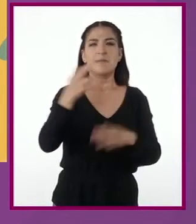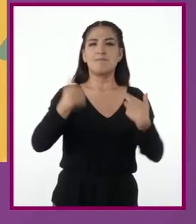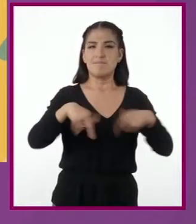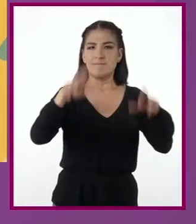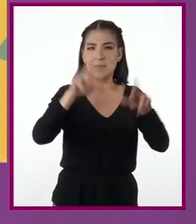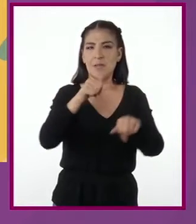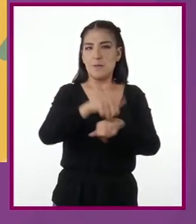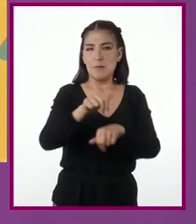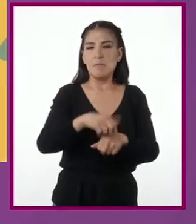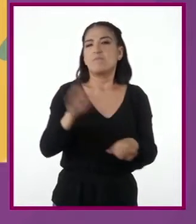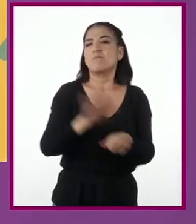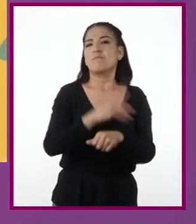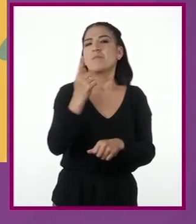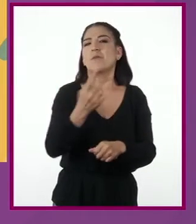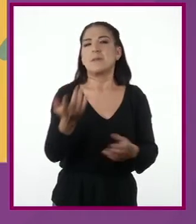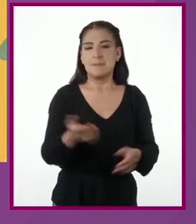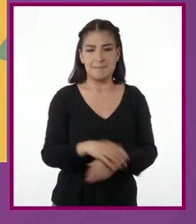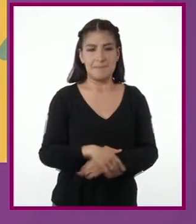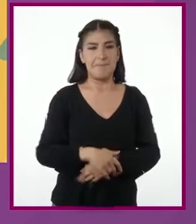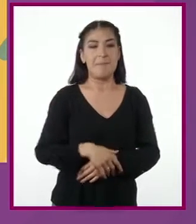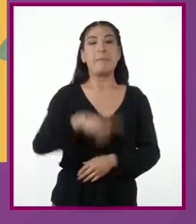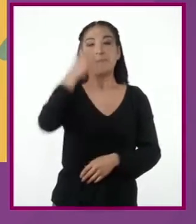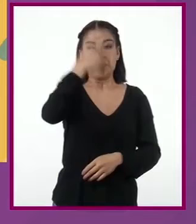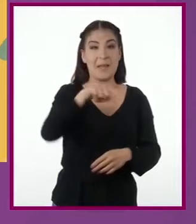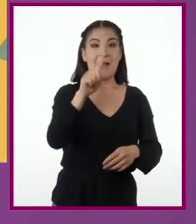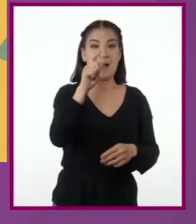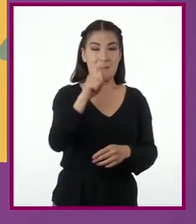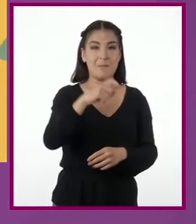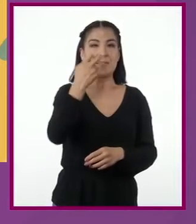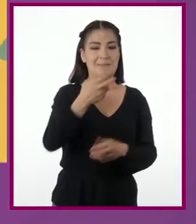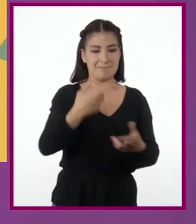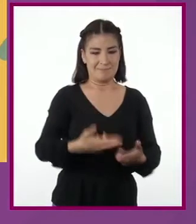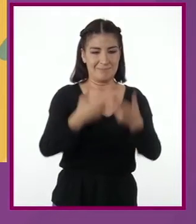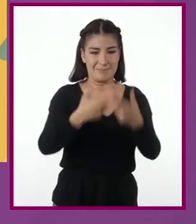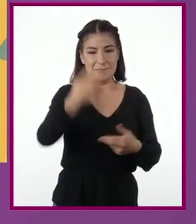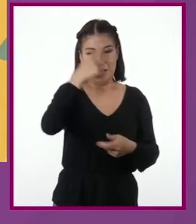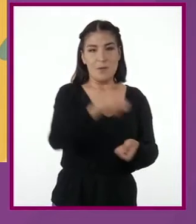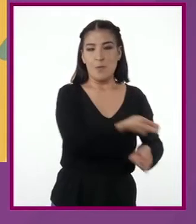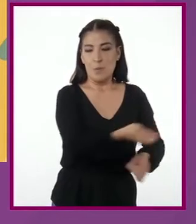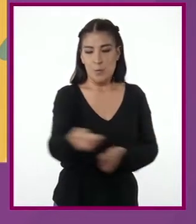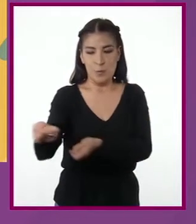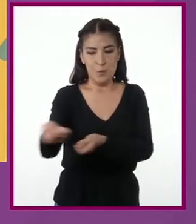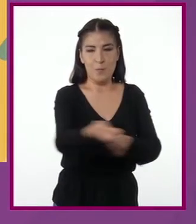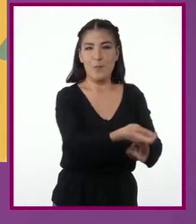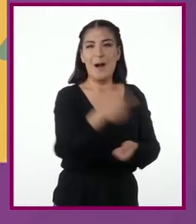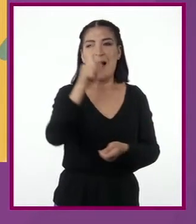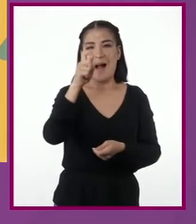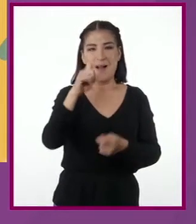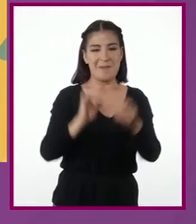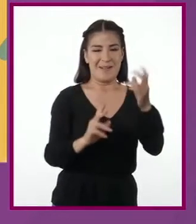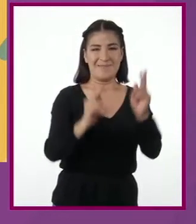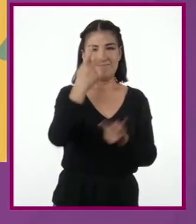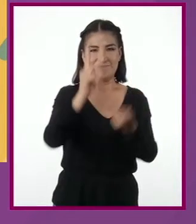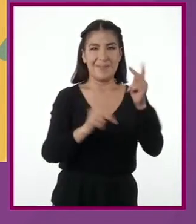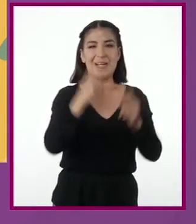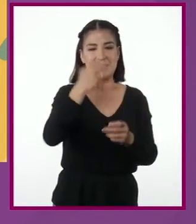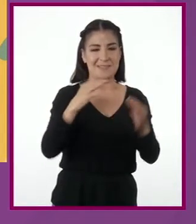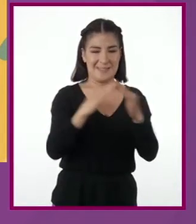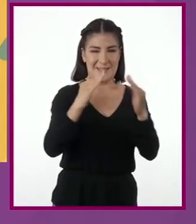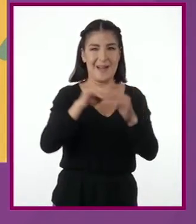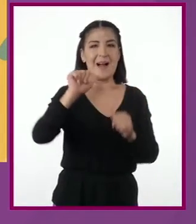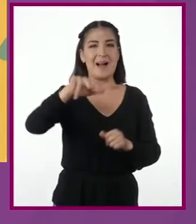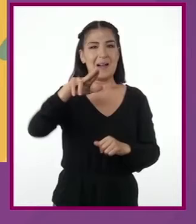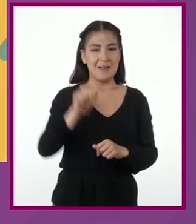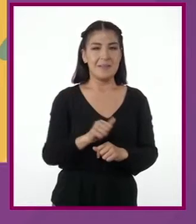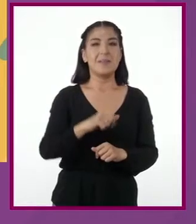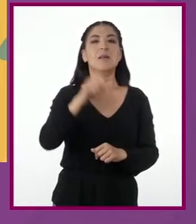qué? La cantidad de agua utilizada para regar el jardín del edificio donde vive Ana puede ser